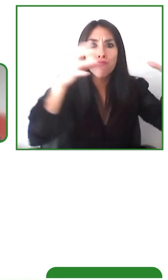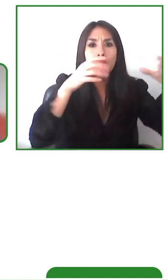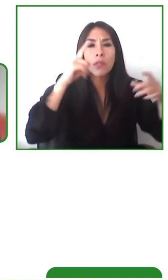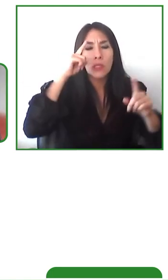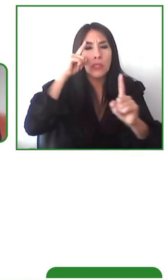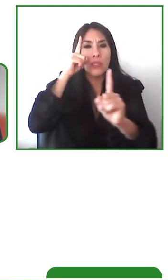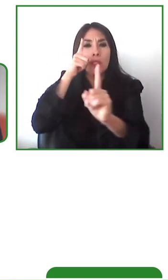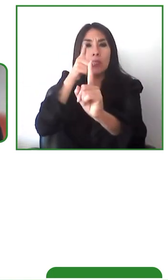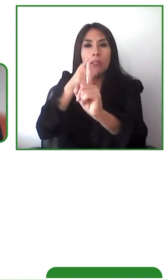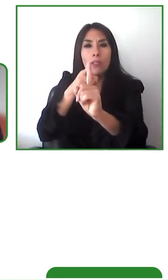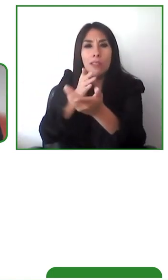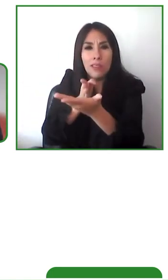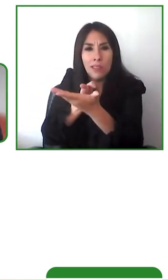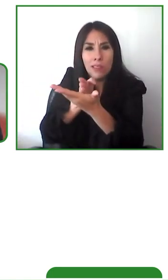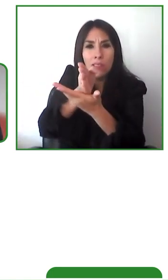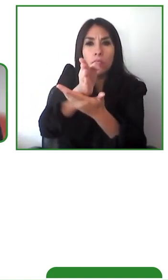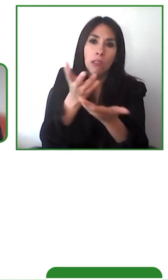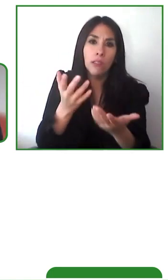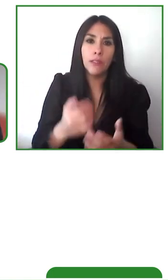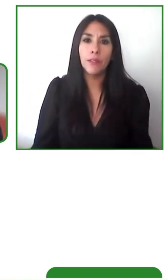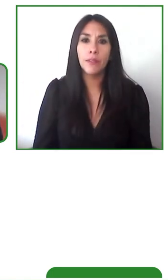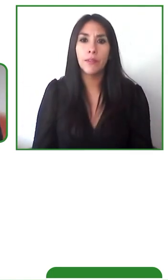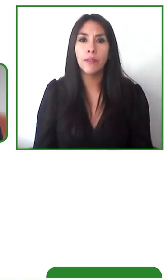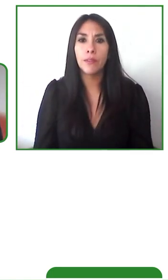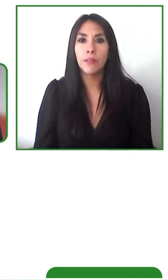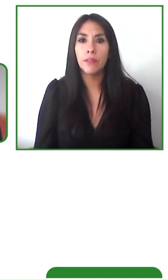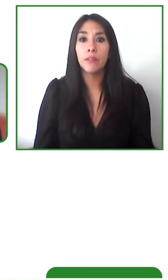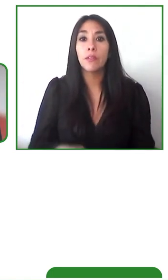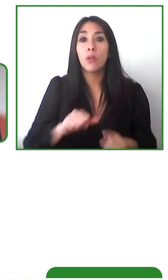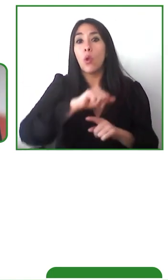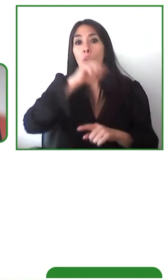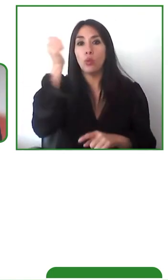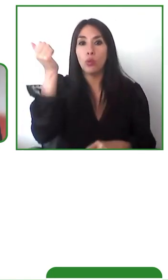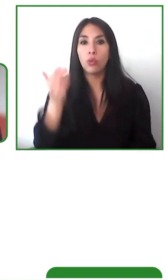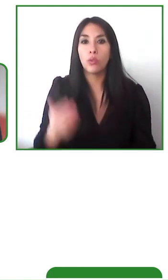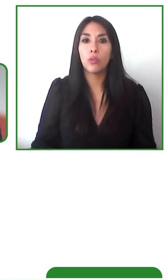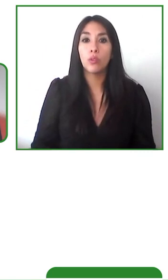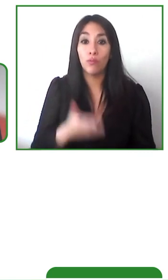Y después del propósito nos vamos a Tommy Chris.